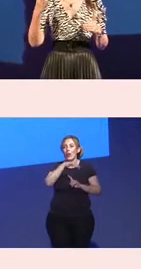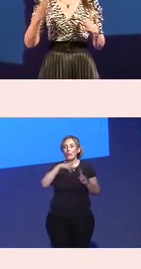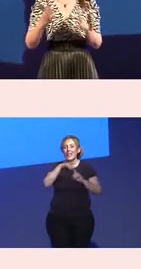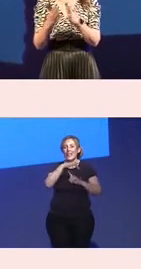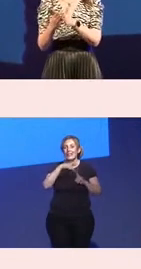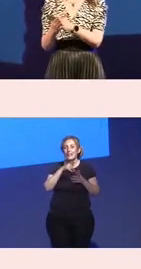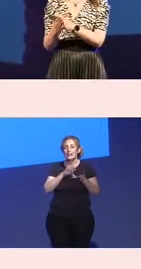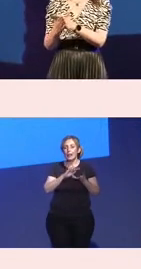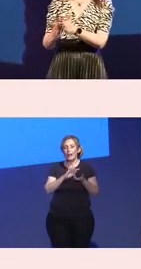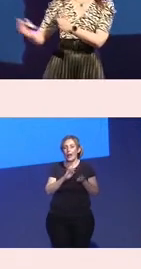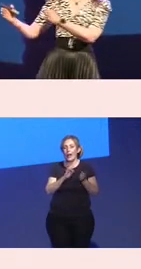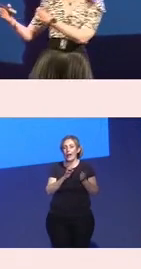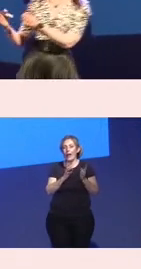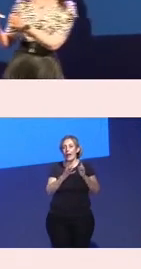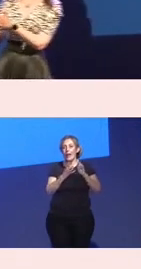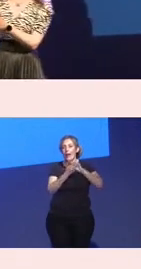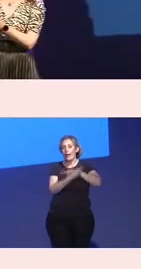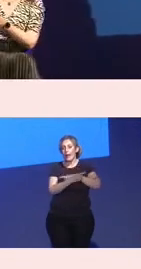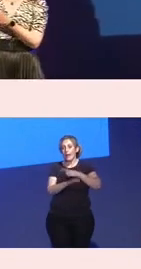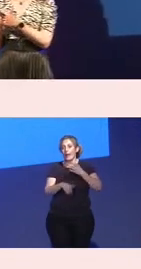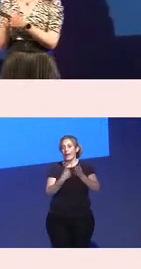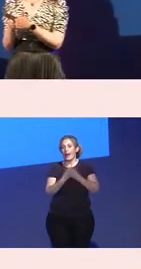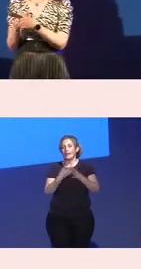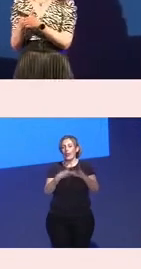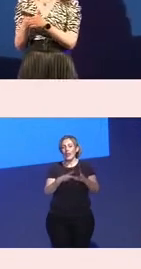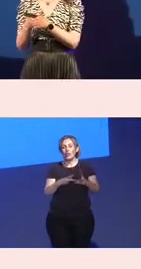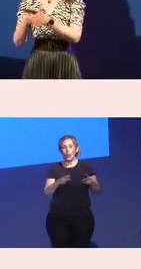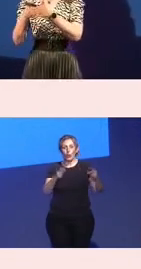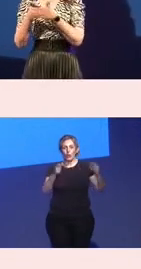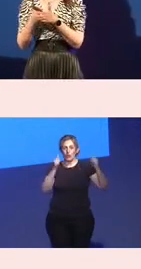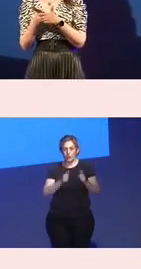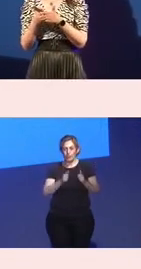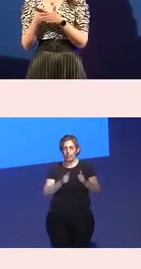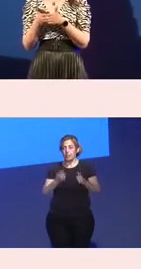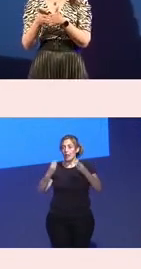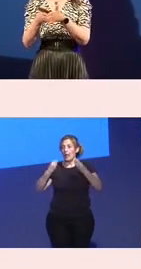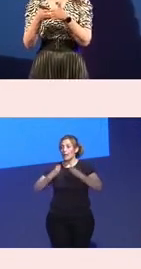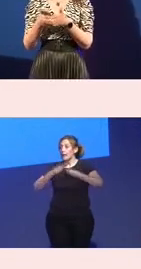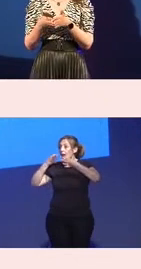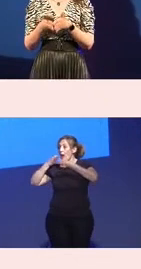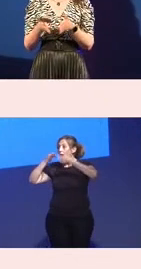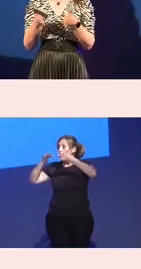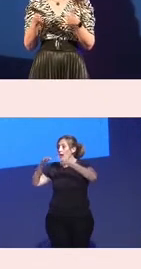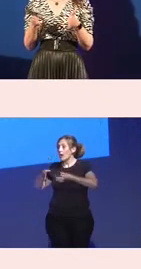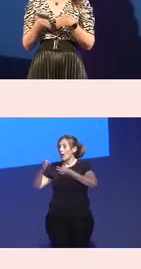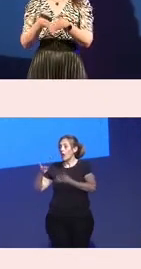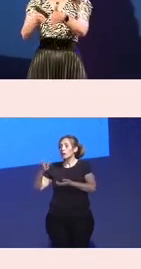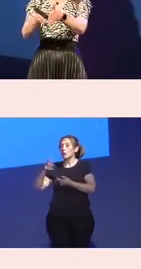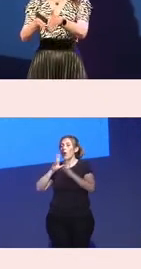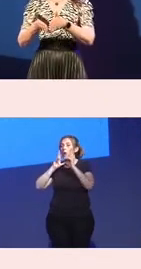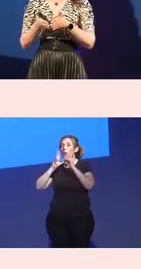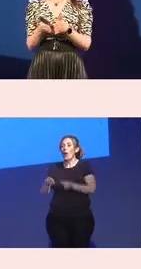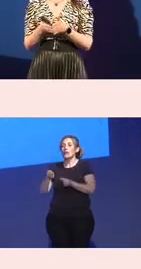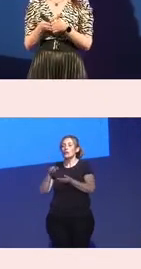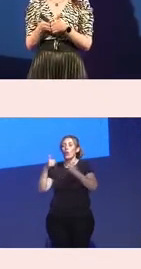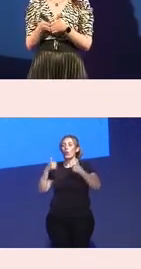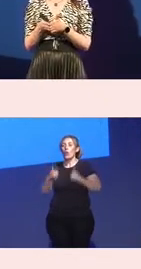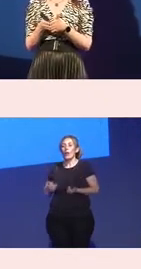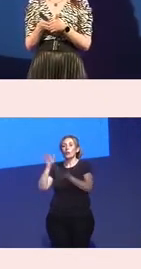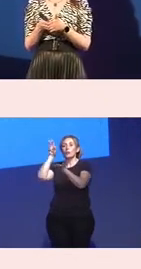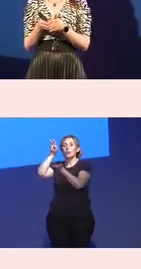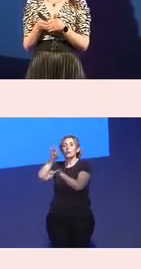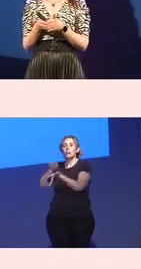que se han producido para llegar a este grado de descomposición en la vida real encontramos un cadáver y podemos saber que está en este